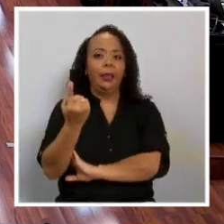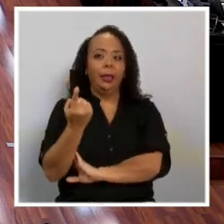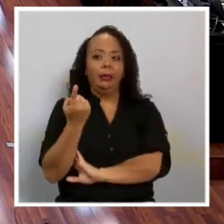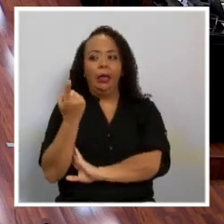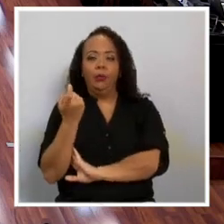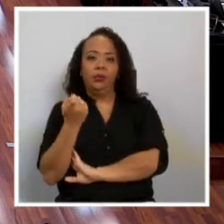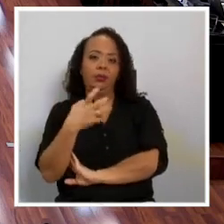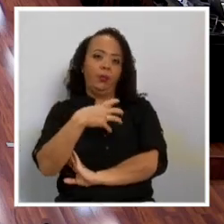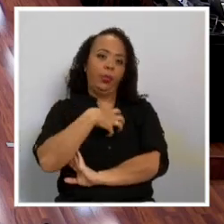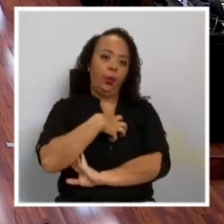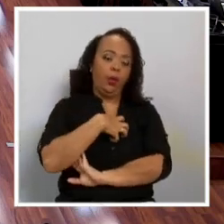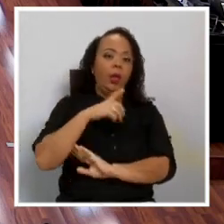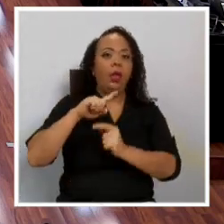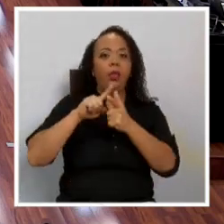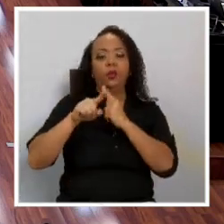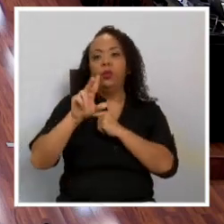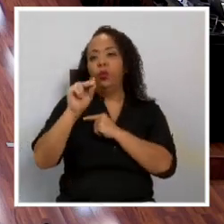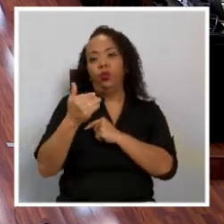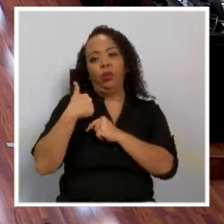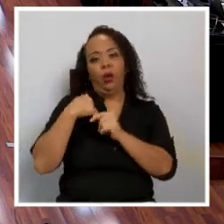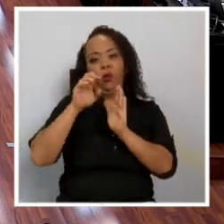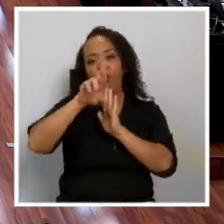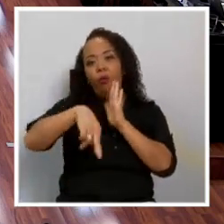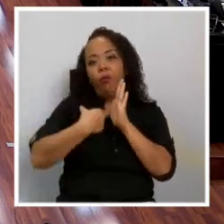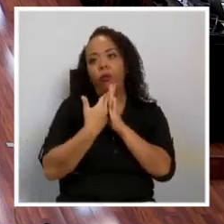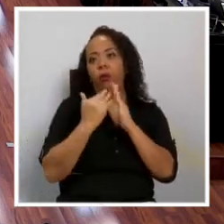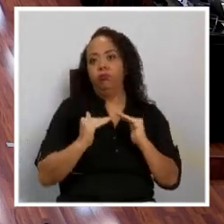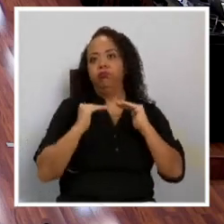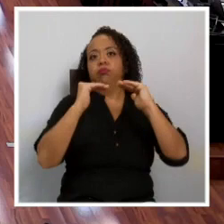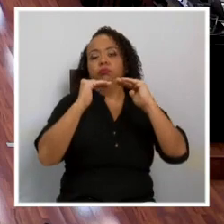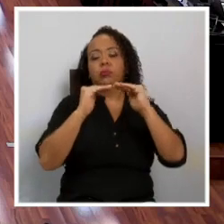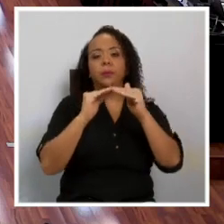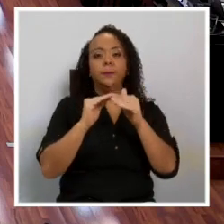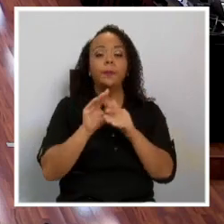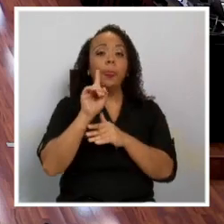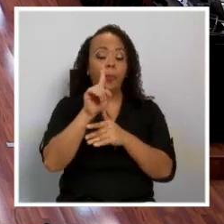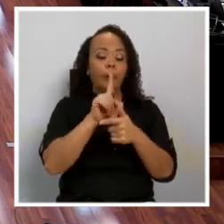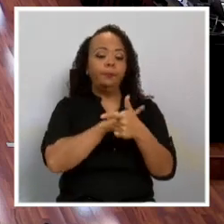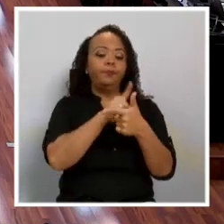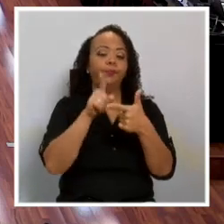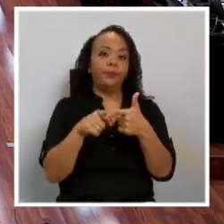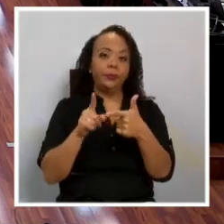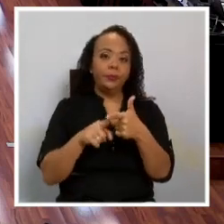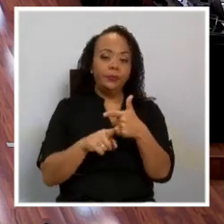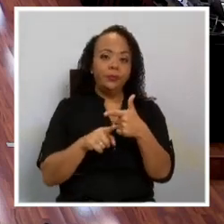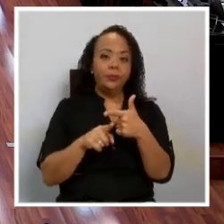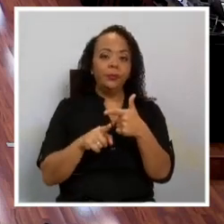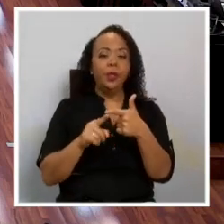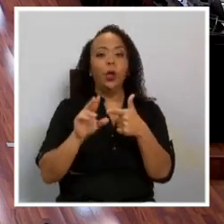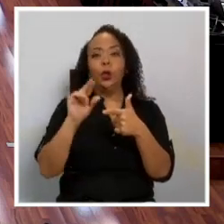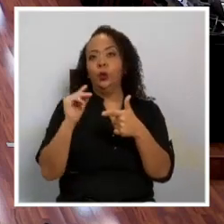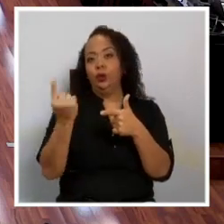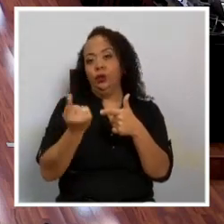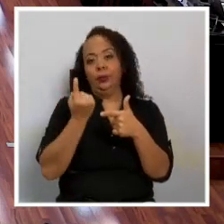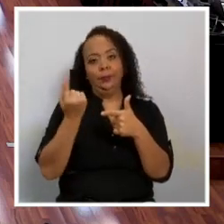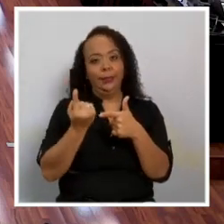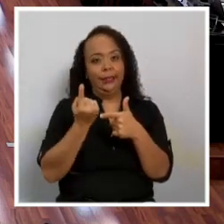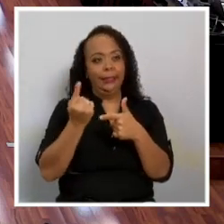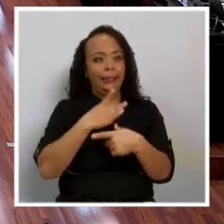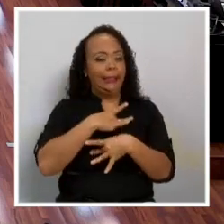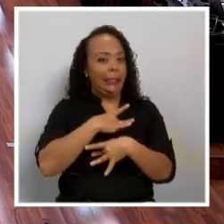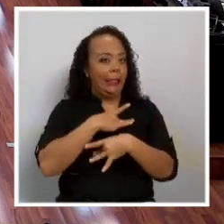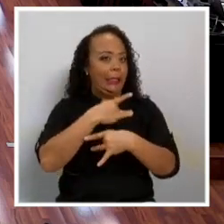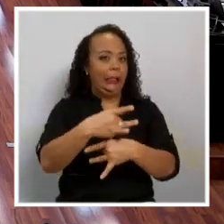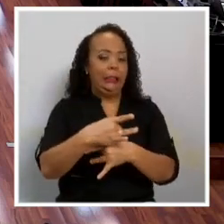los titulares, entonces no tienen un rol tan protagónico. 1, 2, probablemente no solamente el